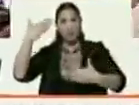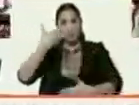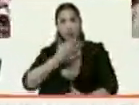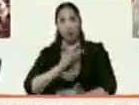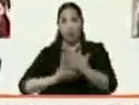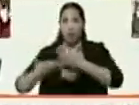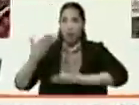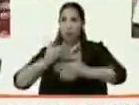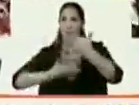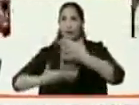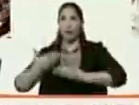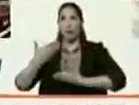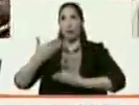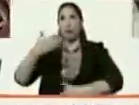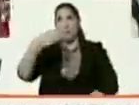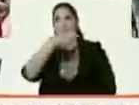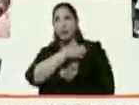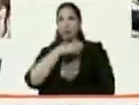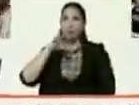¡Saludo solidario!